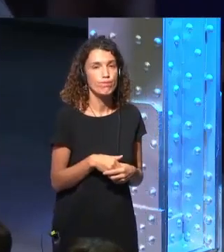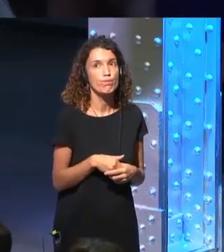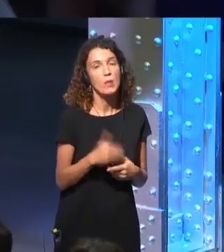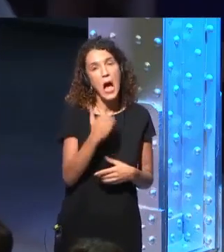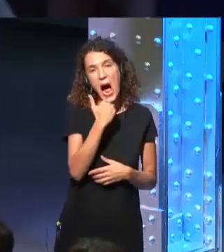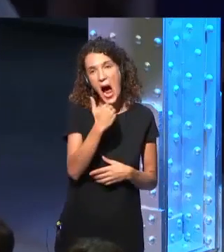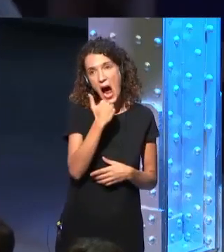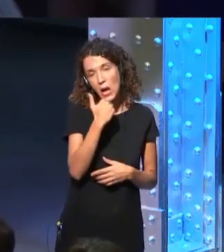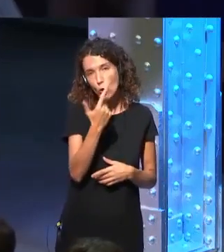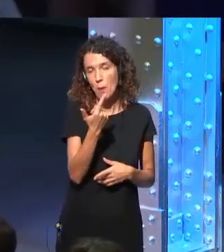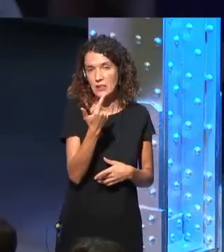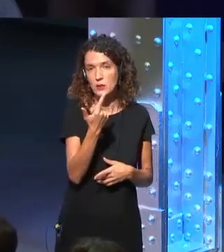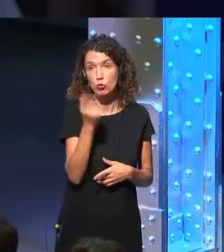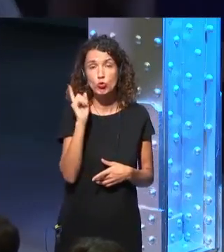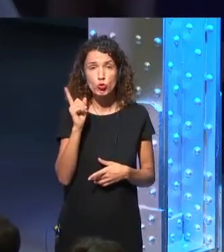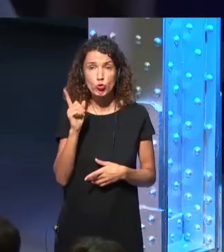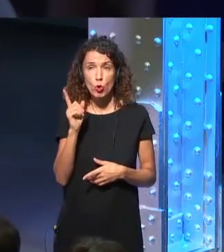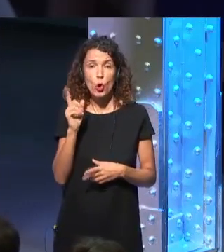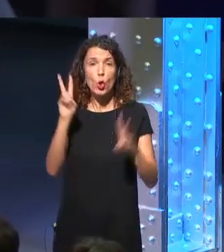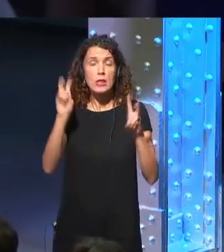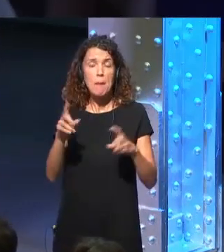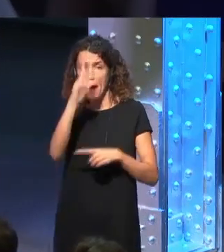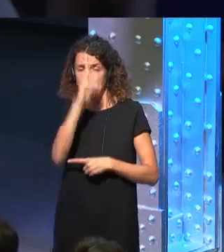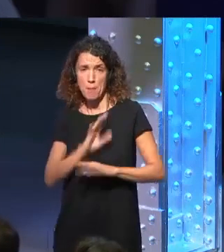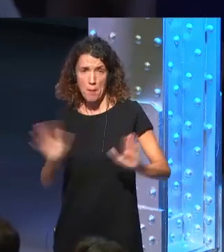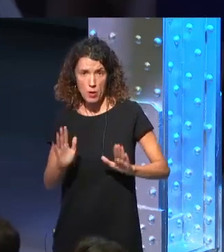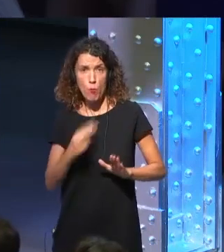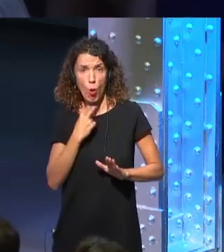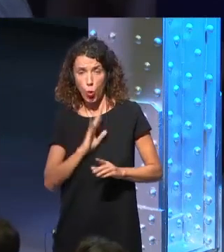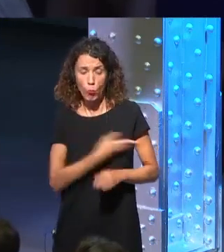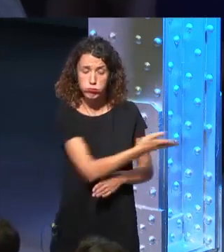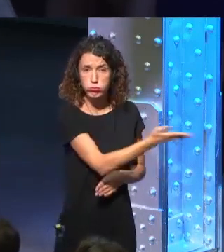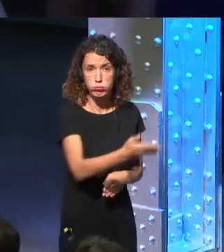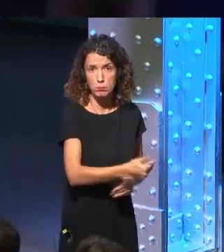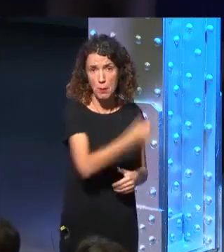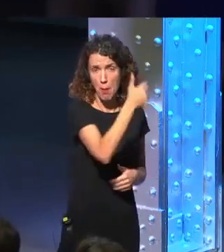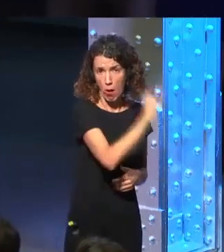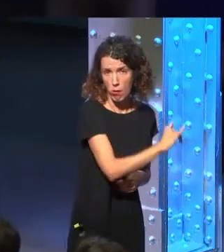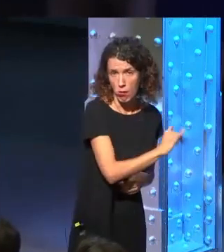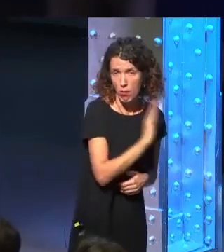esto es algo mucho más amplio que la cuestión de la imagen o la voz,